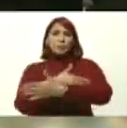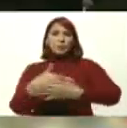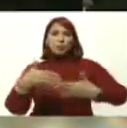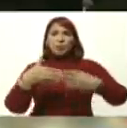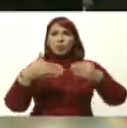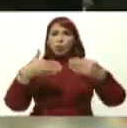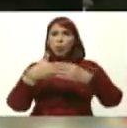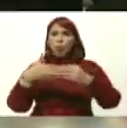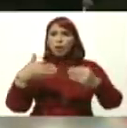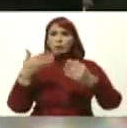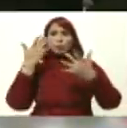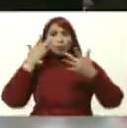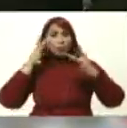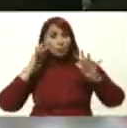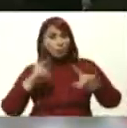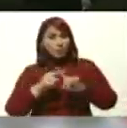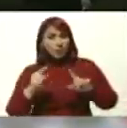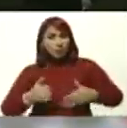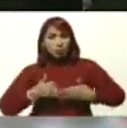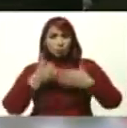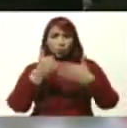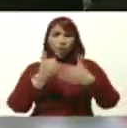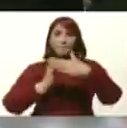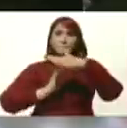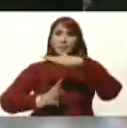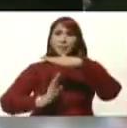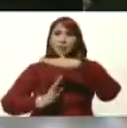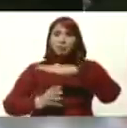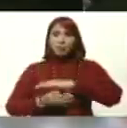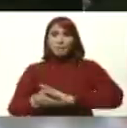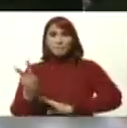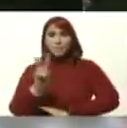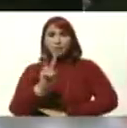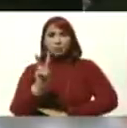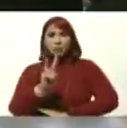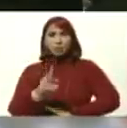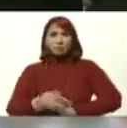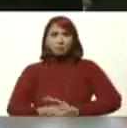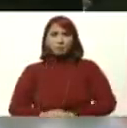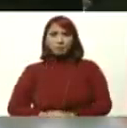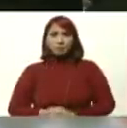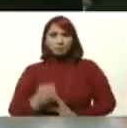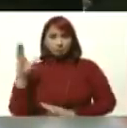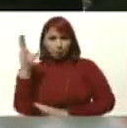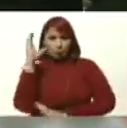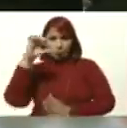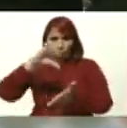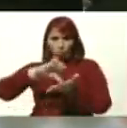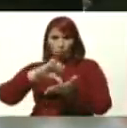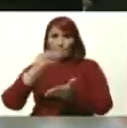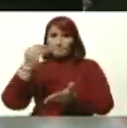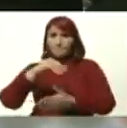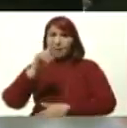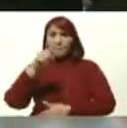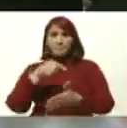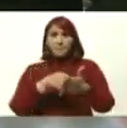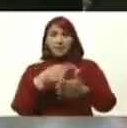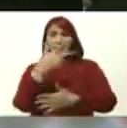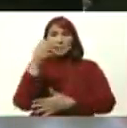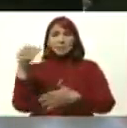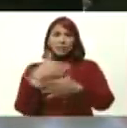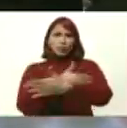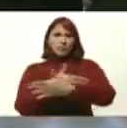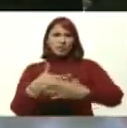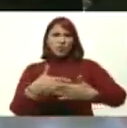dólares, supuestamente para ayudar a la migración venezolana en Colombia. Más de 1.300 millones de